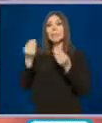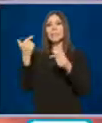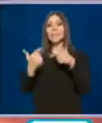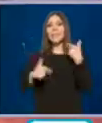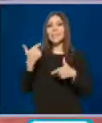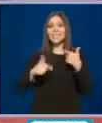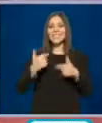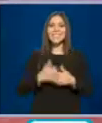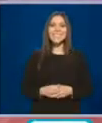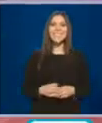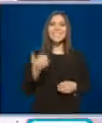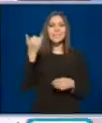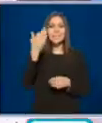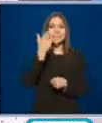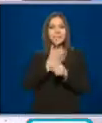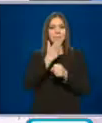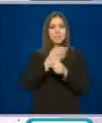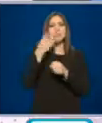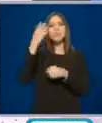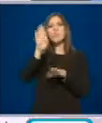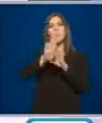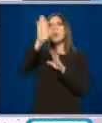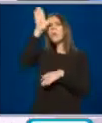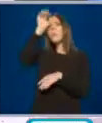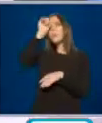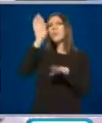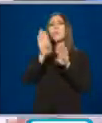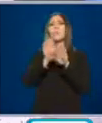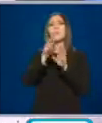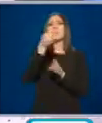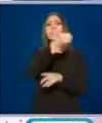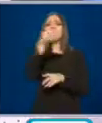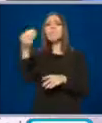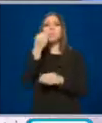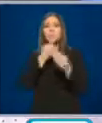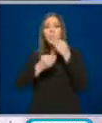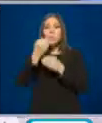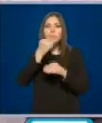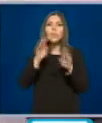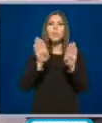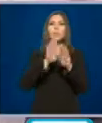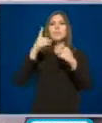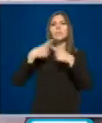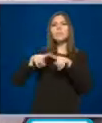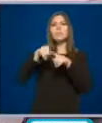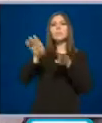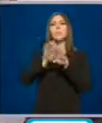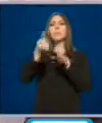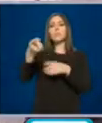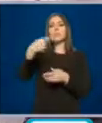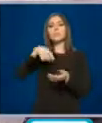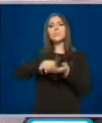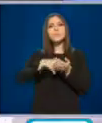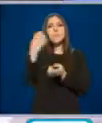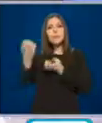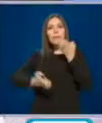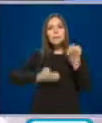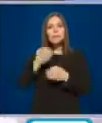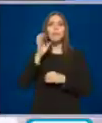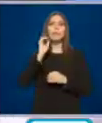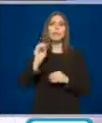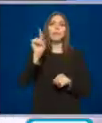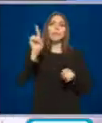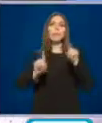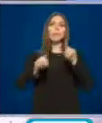efectivamente comenzar con ciertos regímenes alimenticios cuando uno se dedica a realizar ciertas actividades físicas o dependiendo de tu